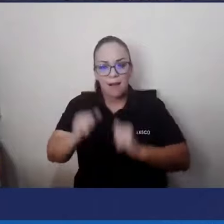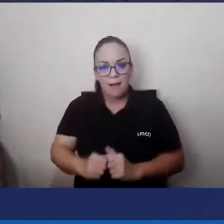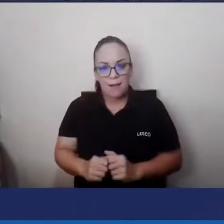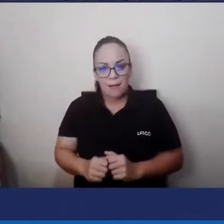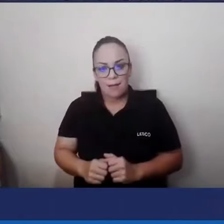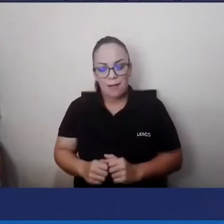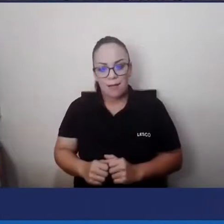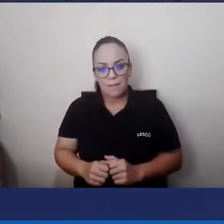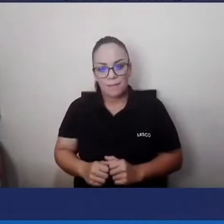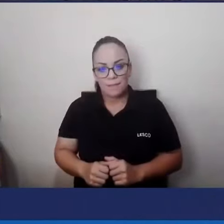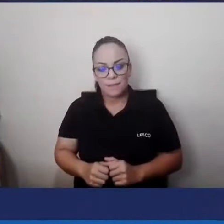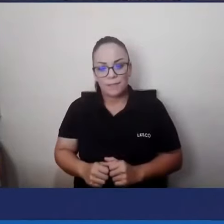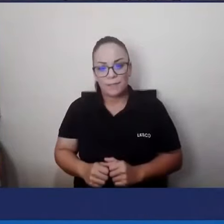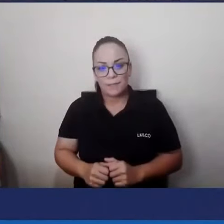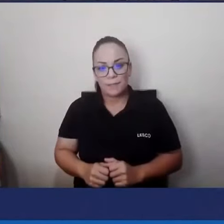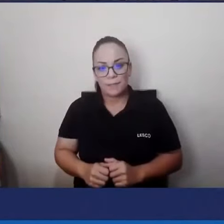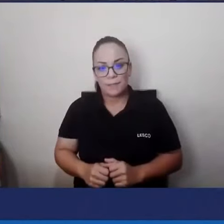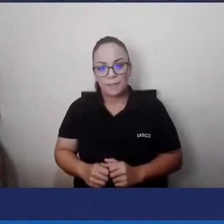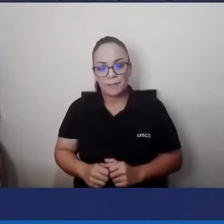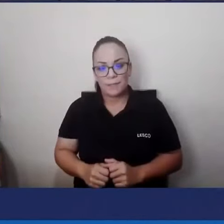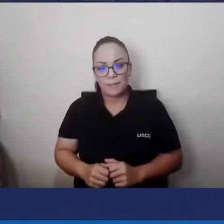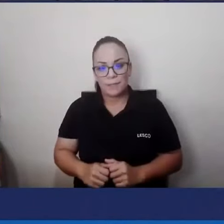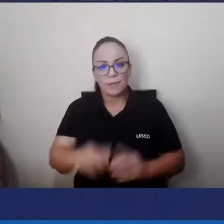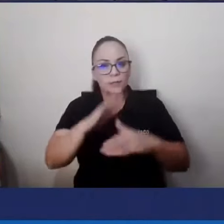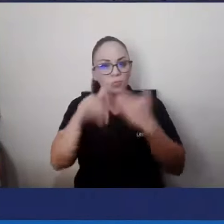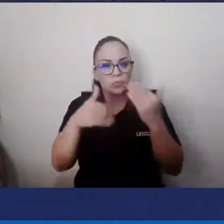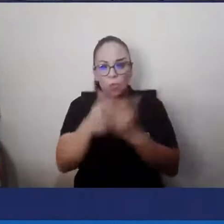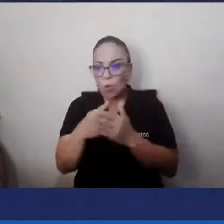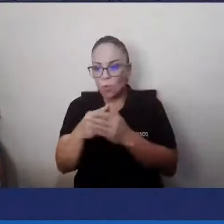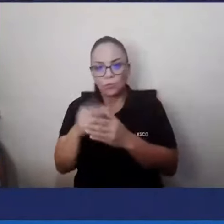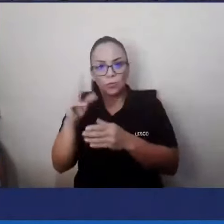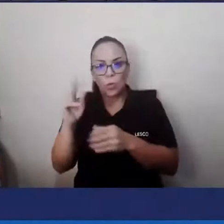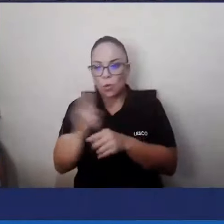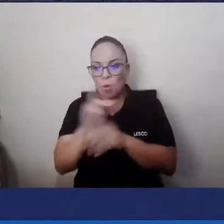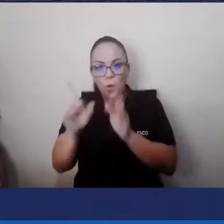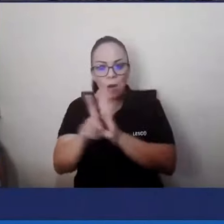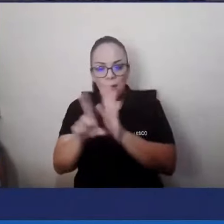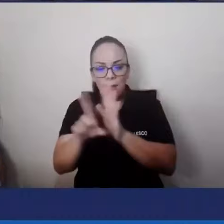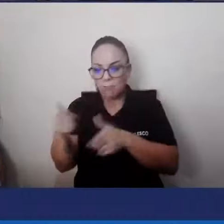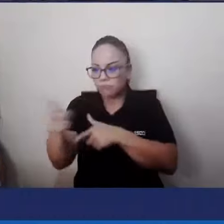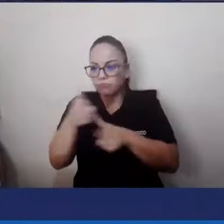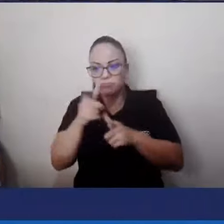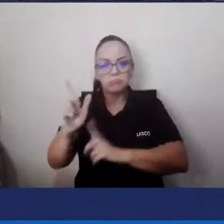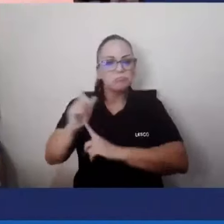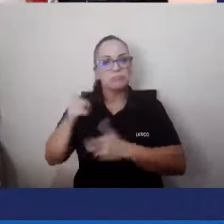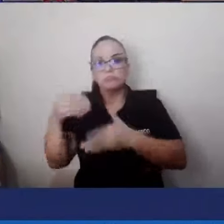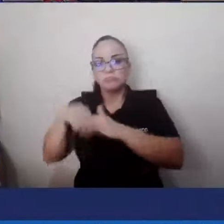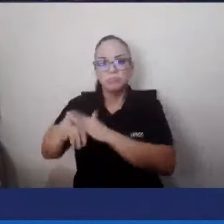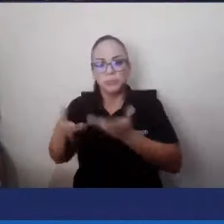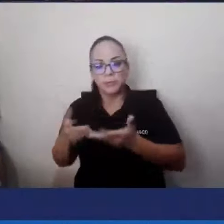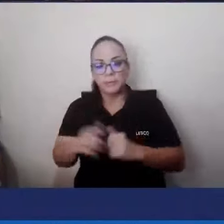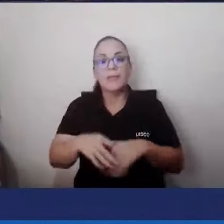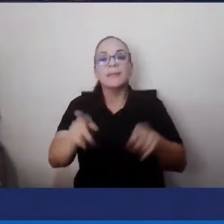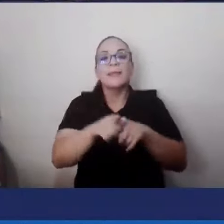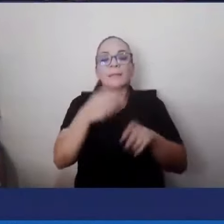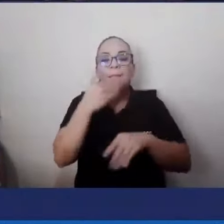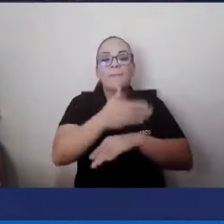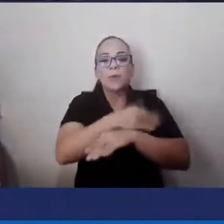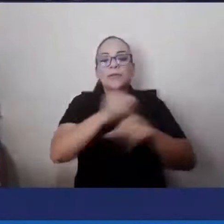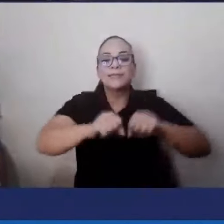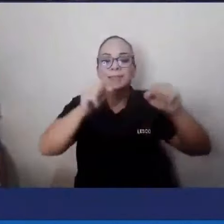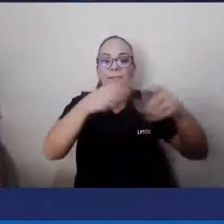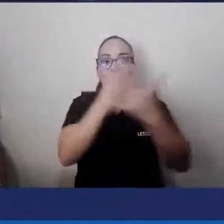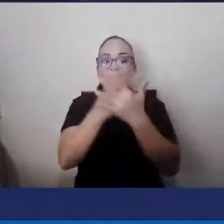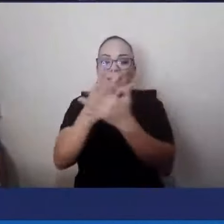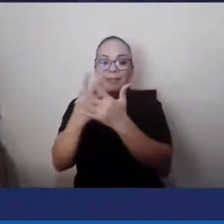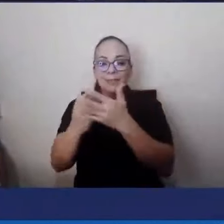por portación de armas ilegales. Mejorar el funcionamiento del sistema penitenciario para la